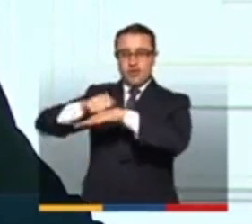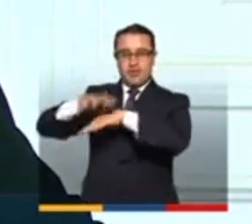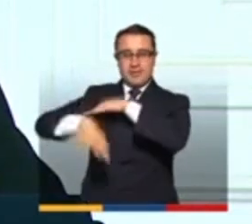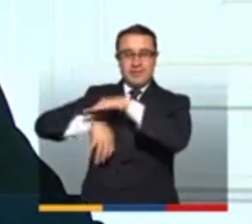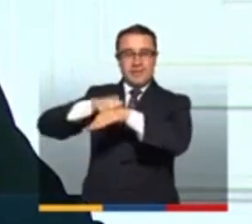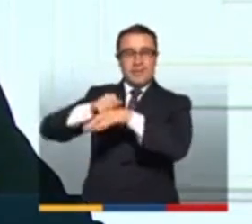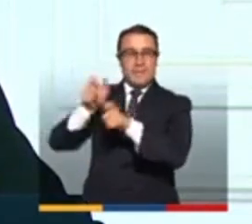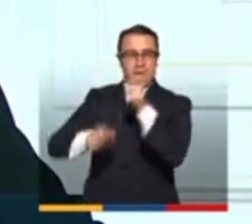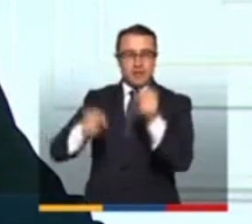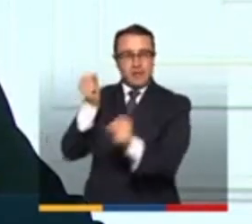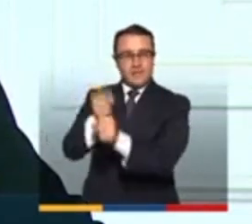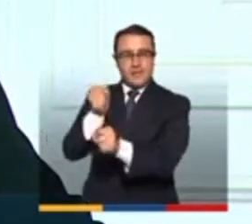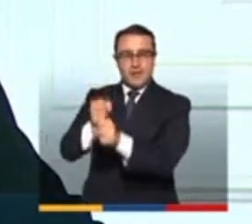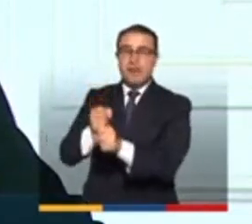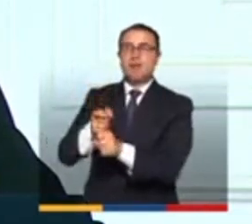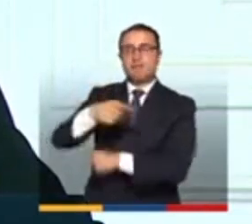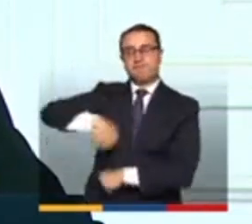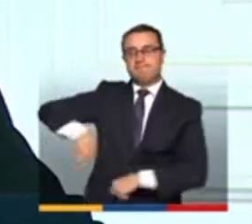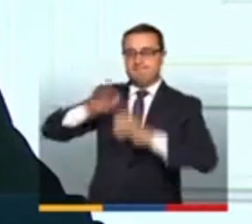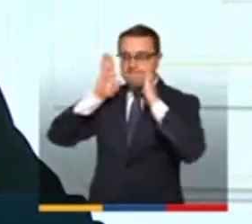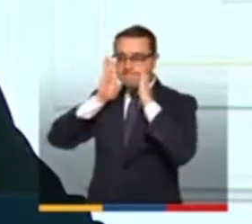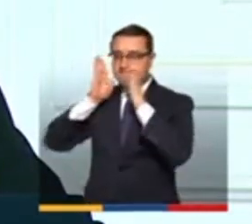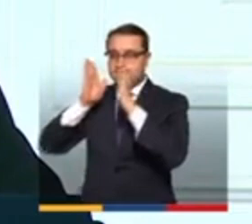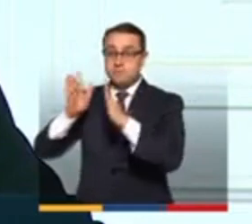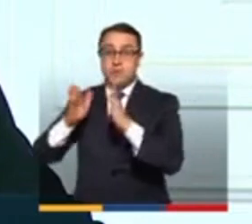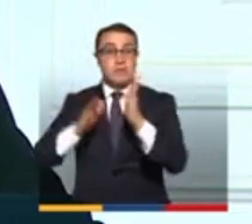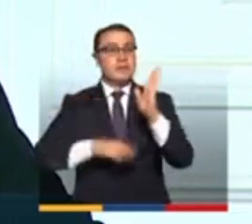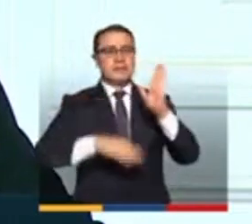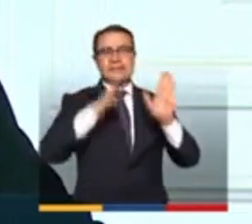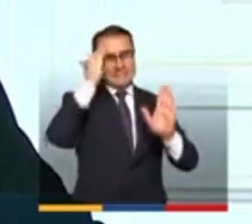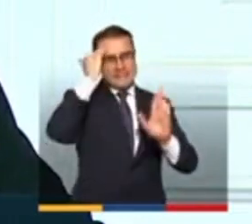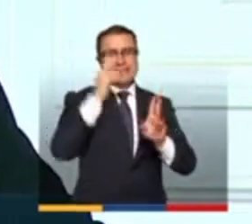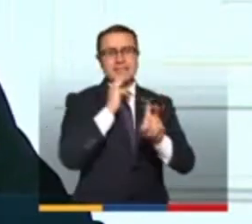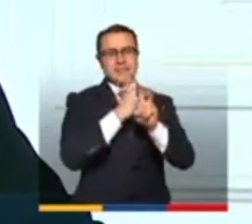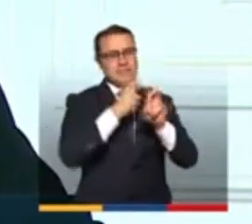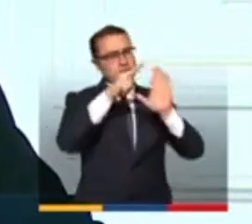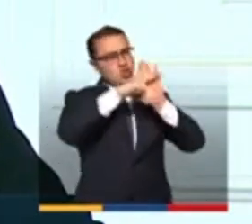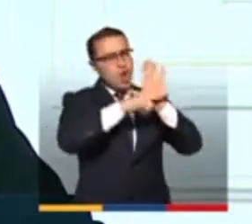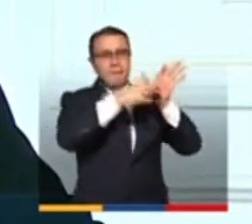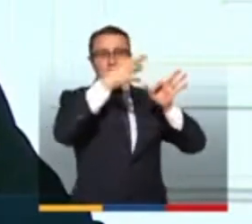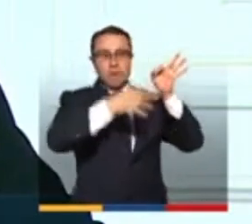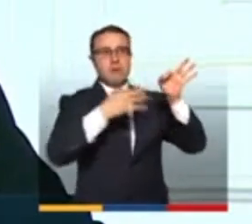Vencidos los obstáculos jurídicos completamente. Sino que